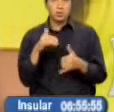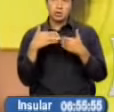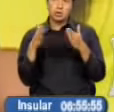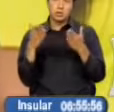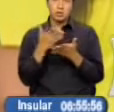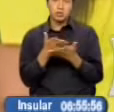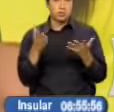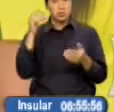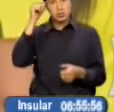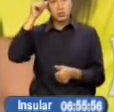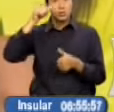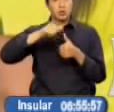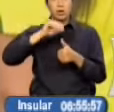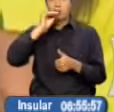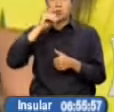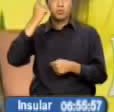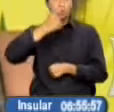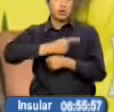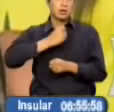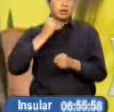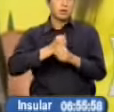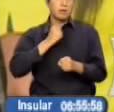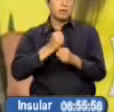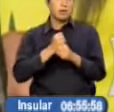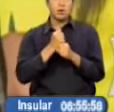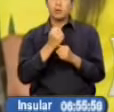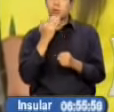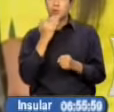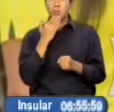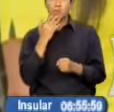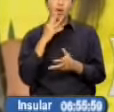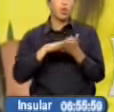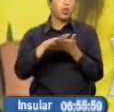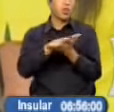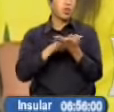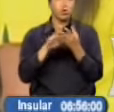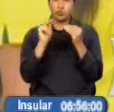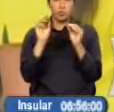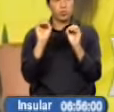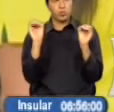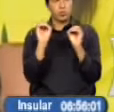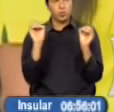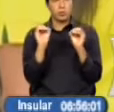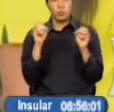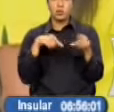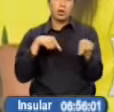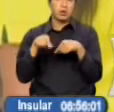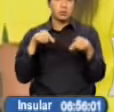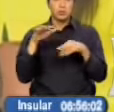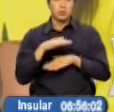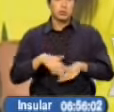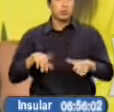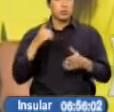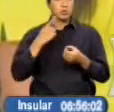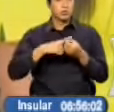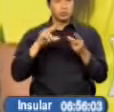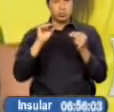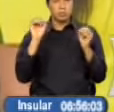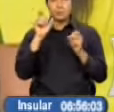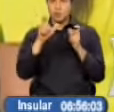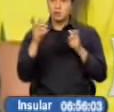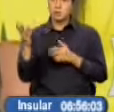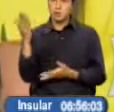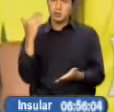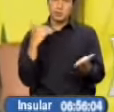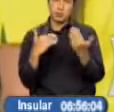habilitada porque no olvidemos que es un día laborable y lo que menos queremos es dar complicaciones al tránsito en el distrito metroplan así que nación que